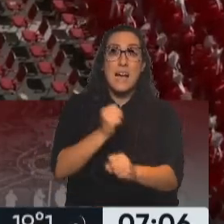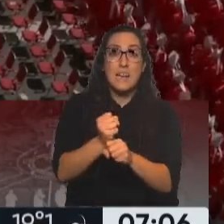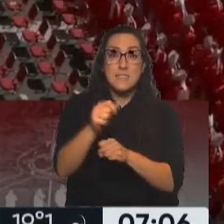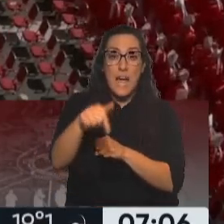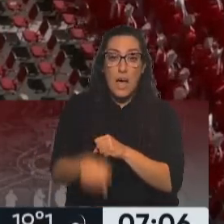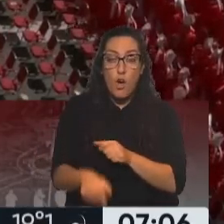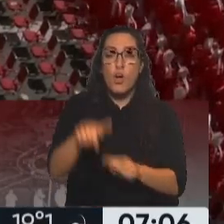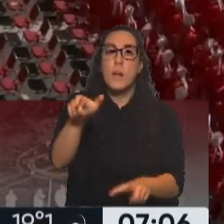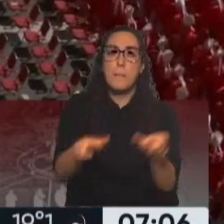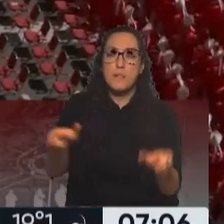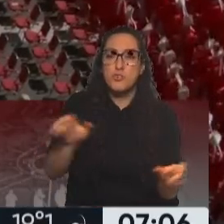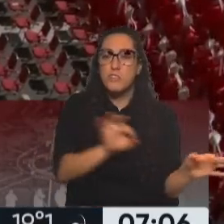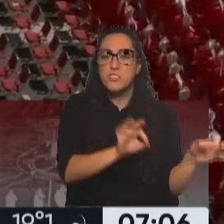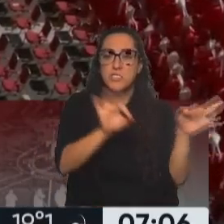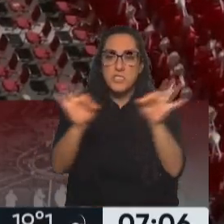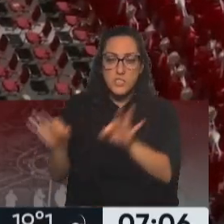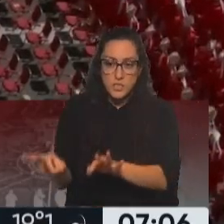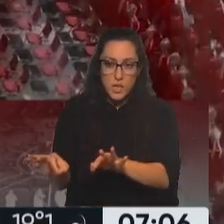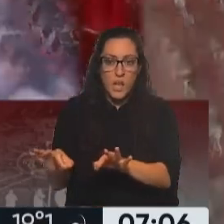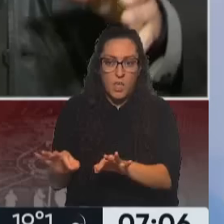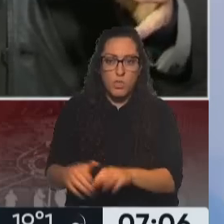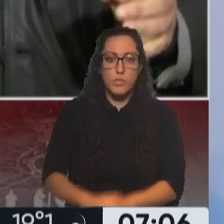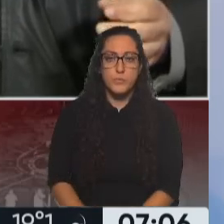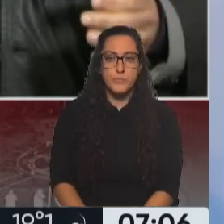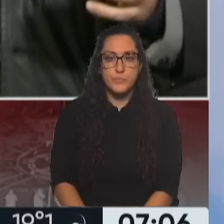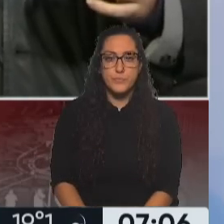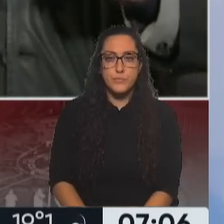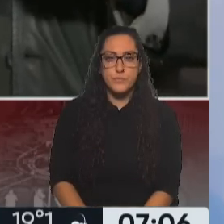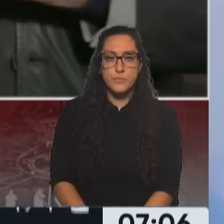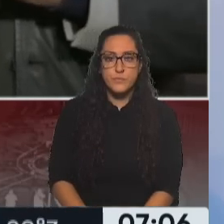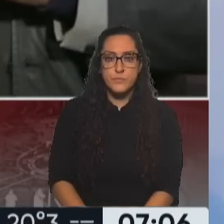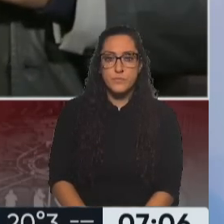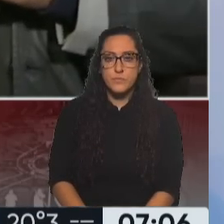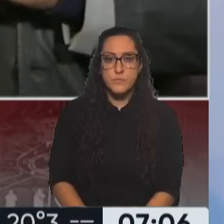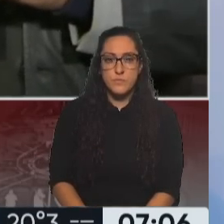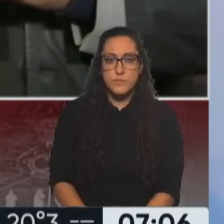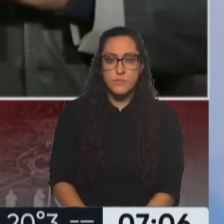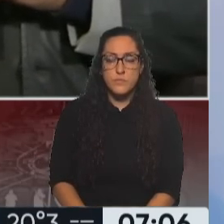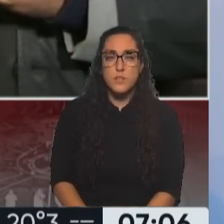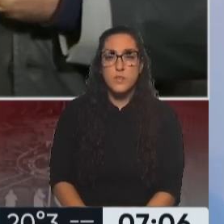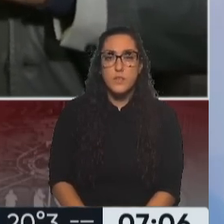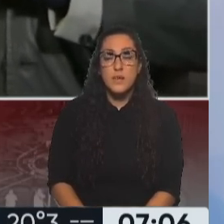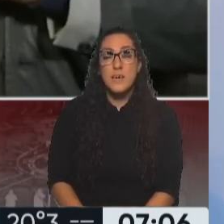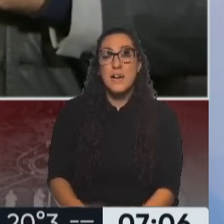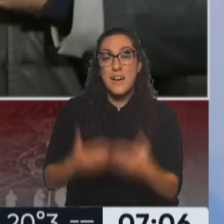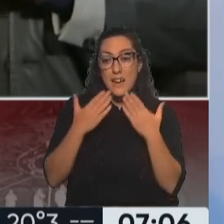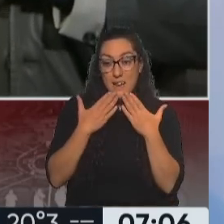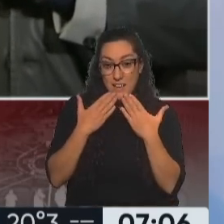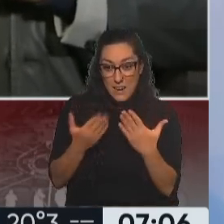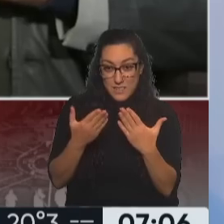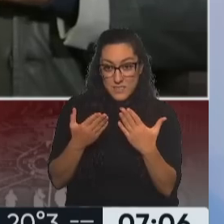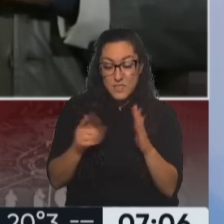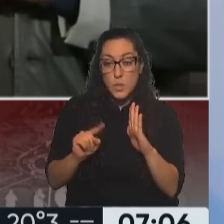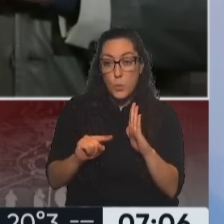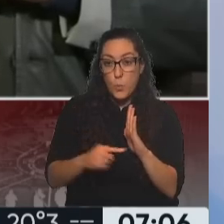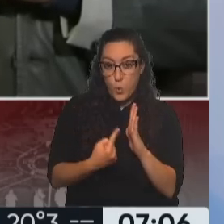empezando a ver un poquitito de movimiento aquí en esta zona. Muchísimas gracias, Marian. Es el lugar aquí en Buenos